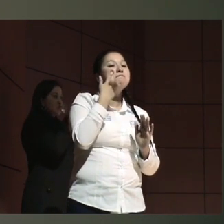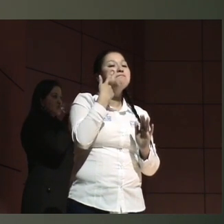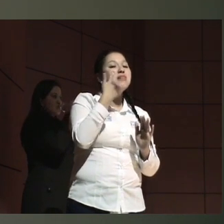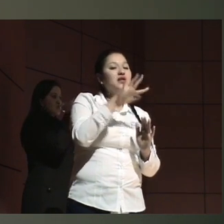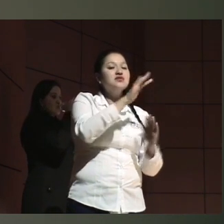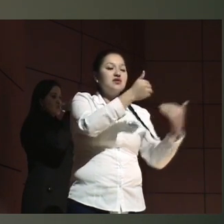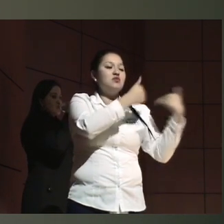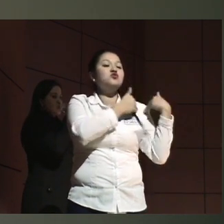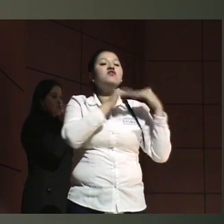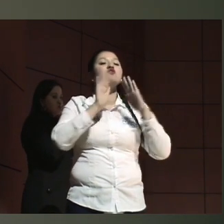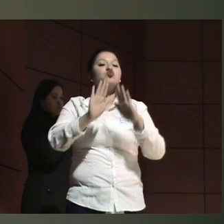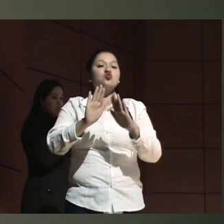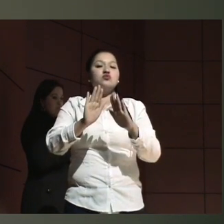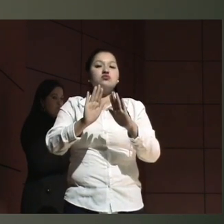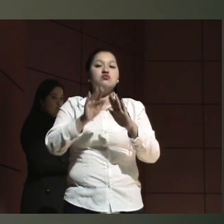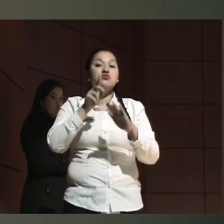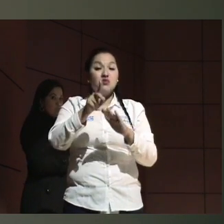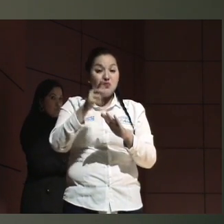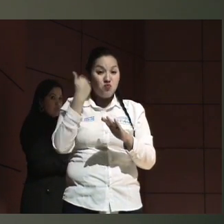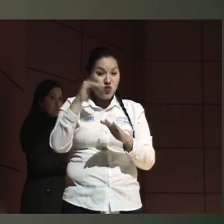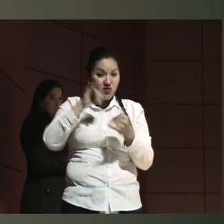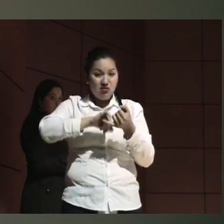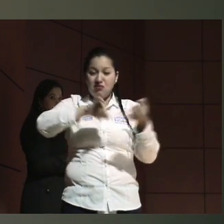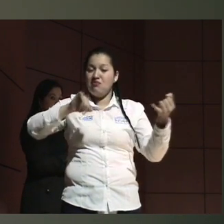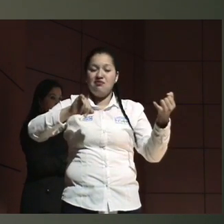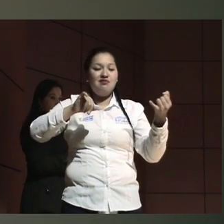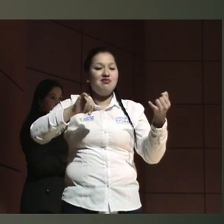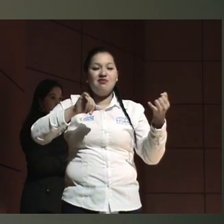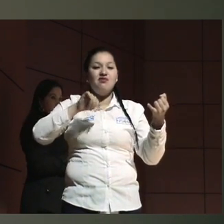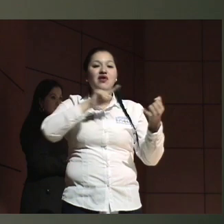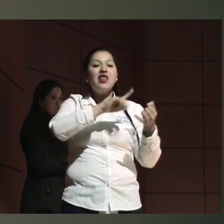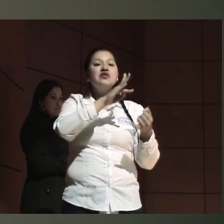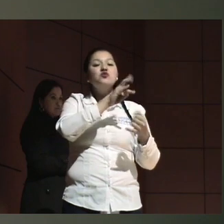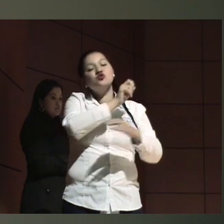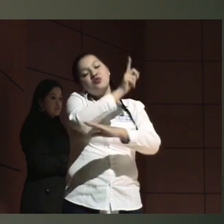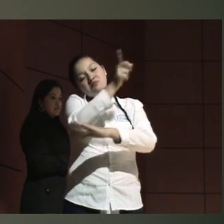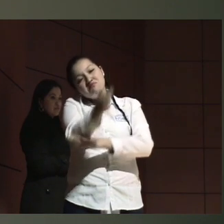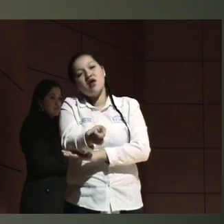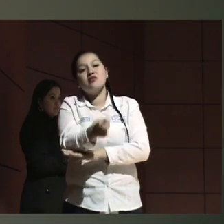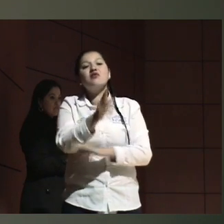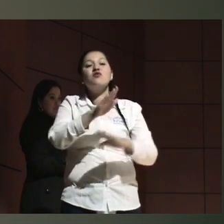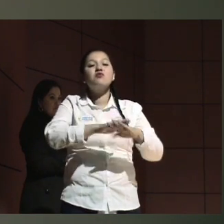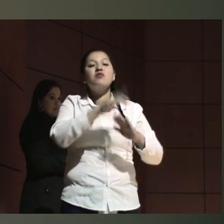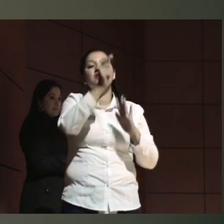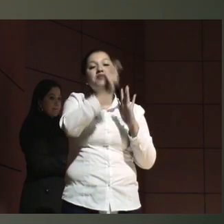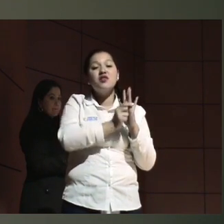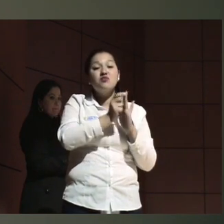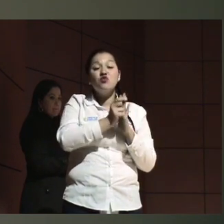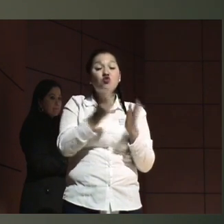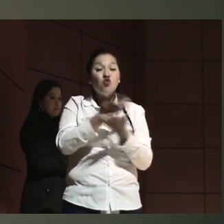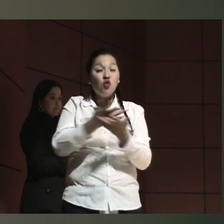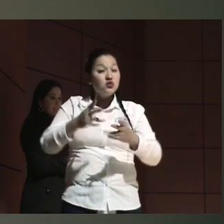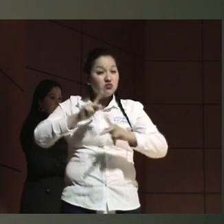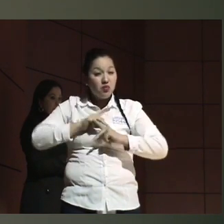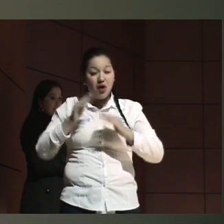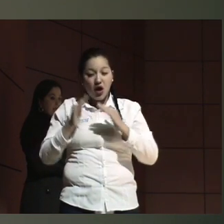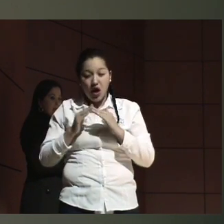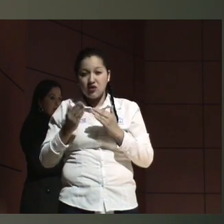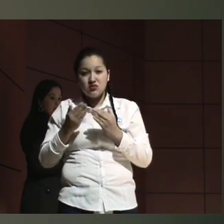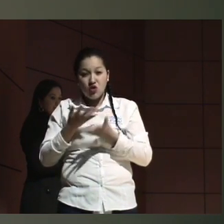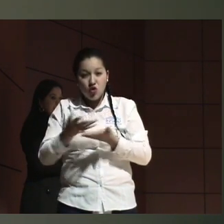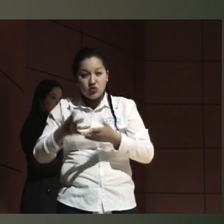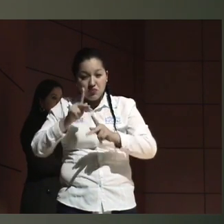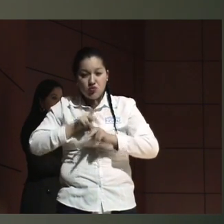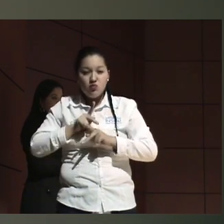para administrar tanto los bienes sociales que se adquirían durante el matrimonio como incluso los bienes propios de la mujer quien